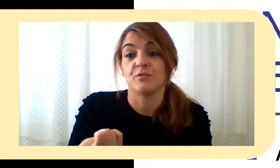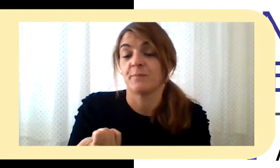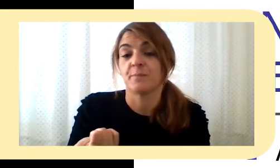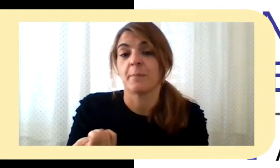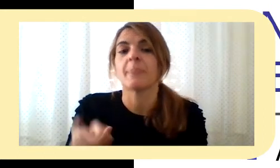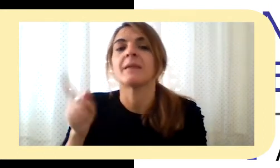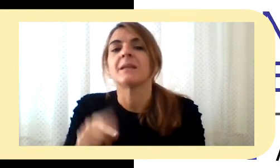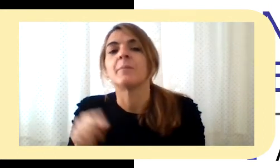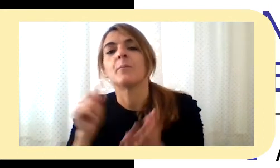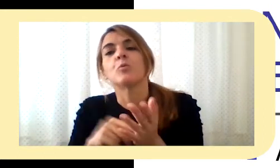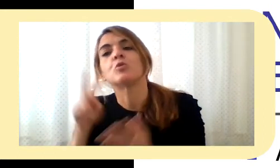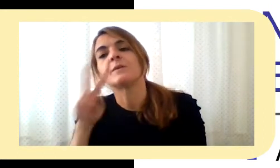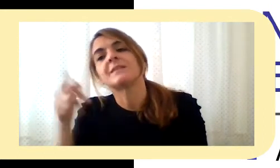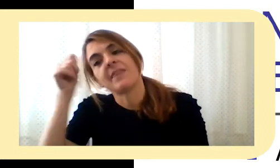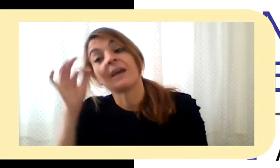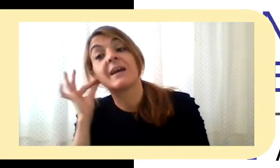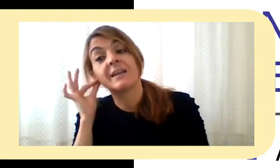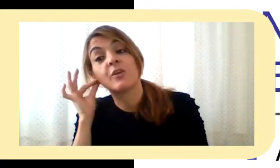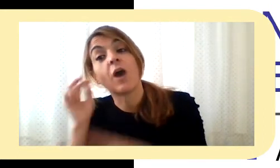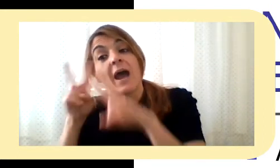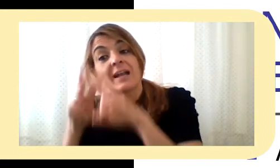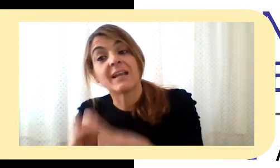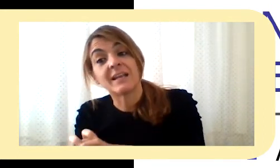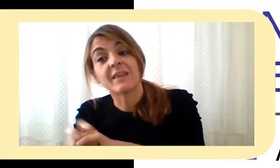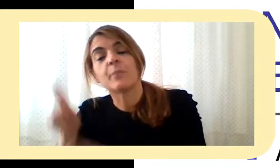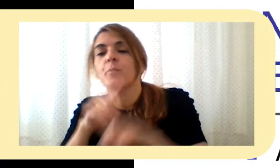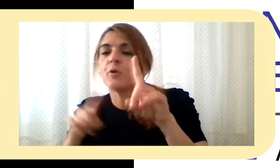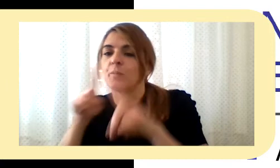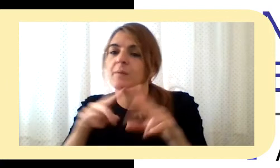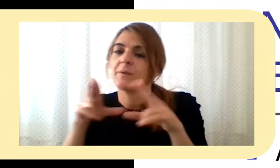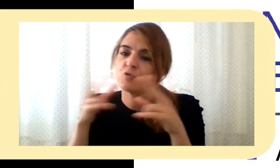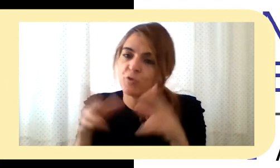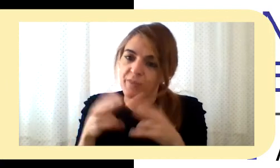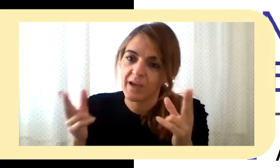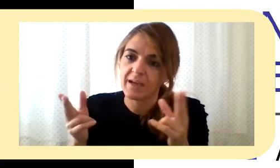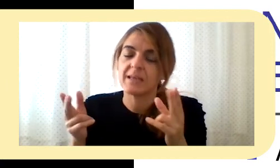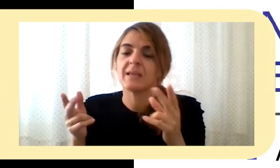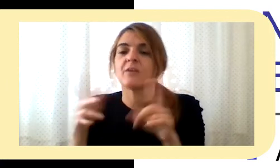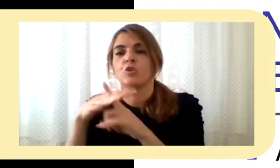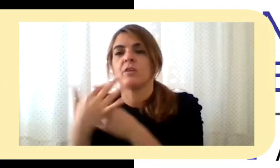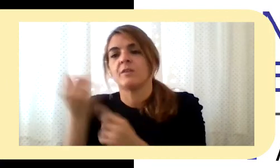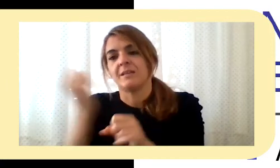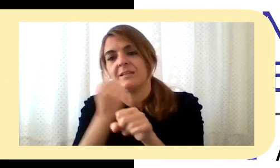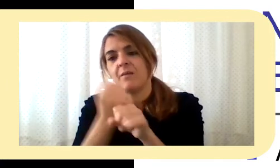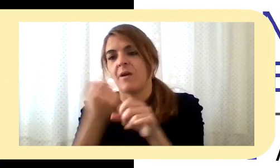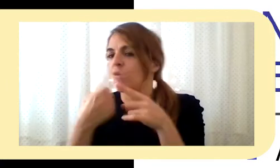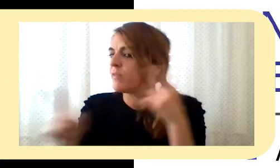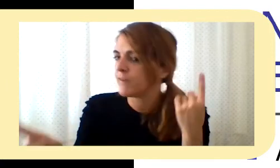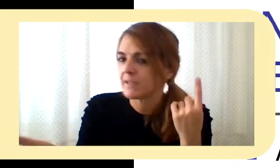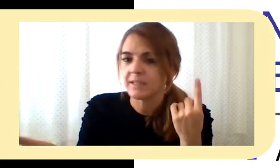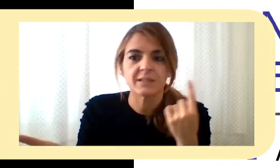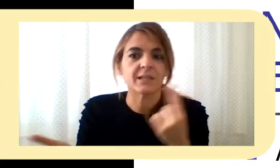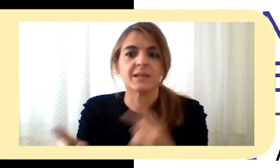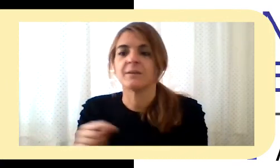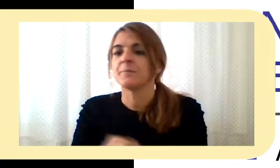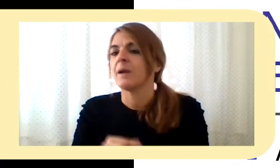unos datos, pero ver si hay problemas sociales, condiciones de trabajo diferentes. Las mujeres están en primera línea, claro, por eso se contagiaron